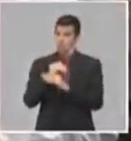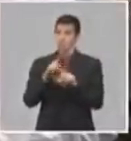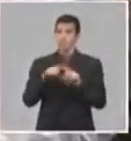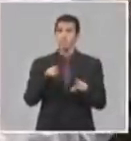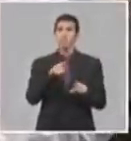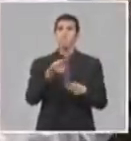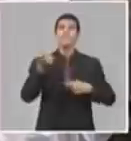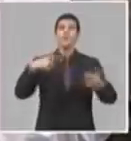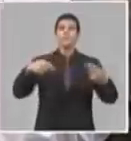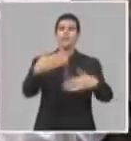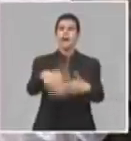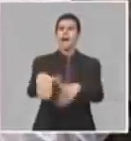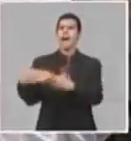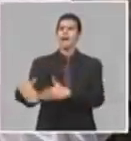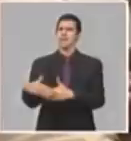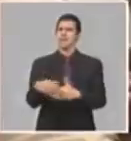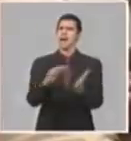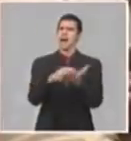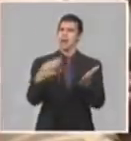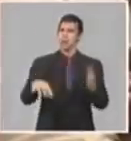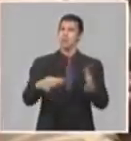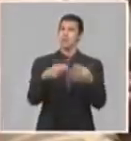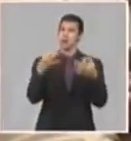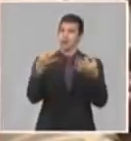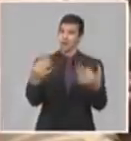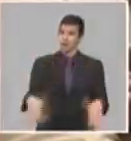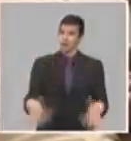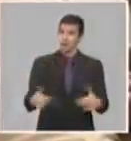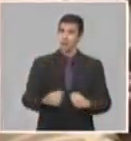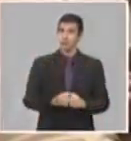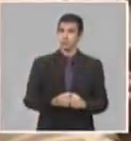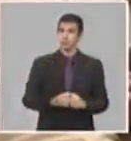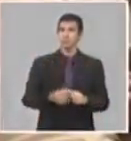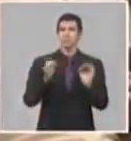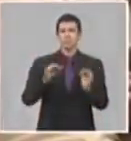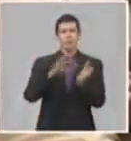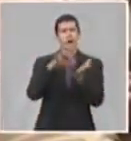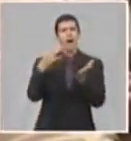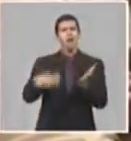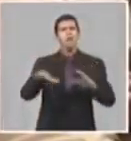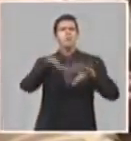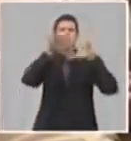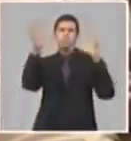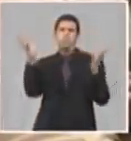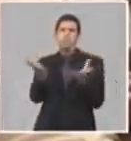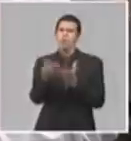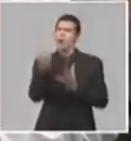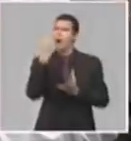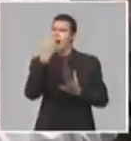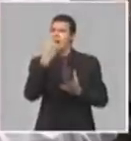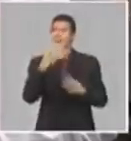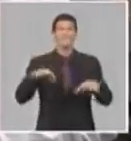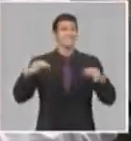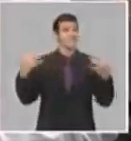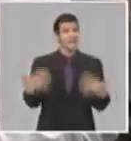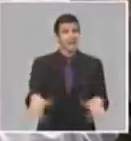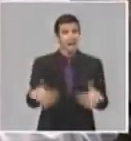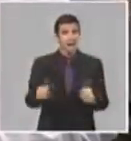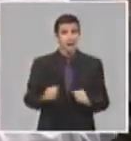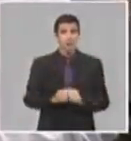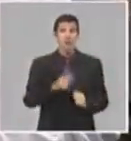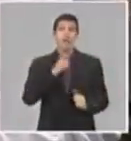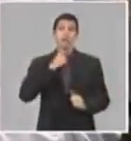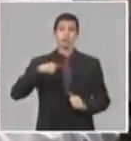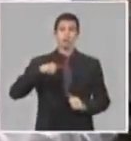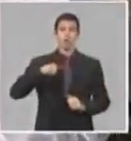julio y 2 en agosto hace falta más de 20.000 toneladas. Entonces, y esos son esfuerzos que se están haciendo en medio de esta situación